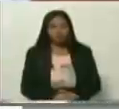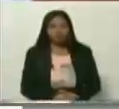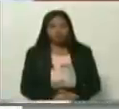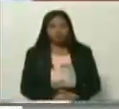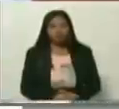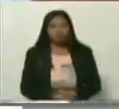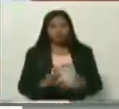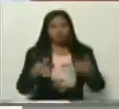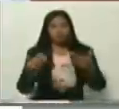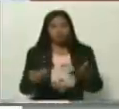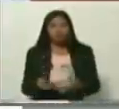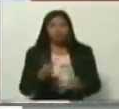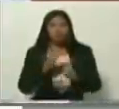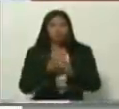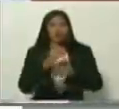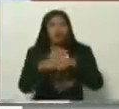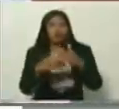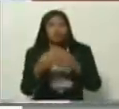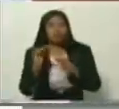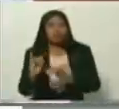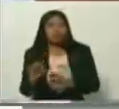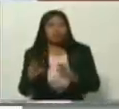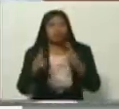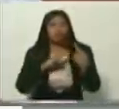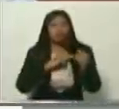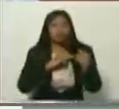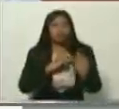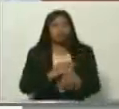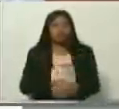órgano competente, que es